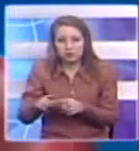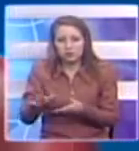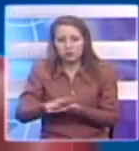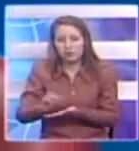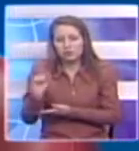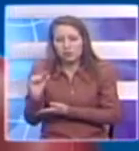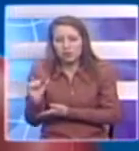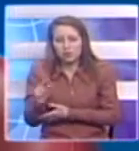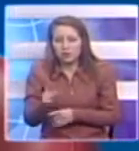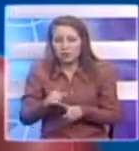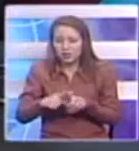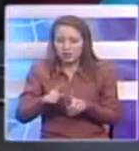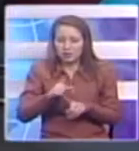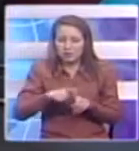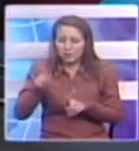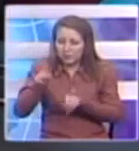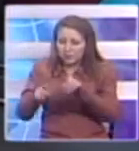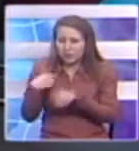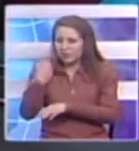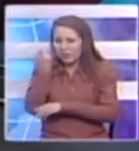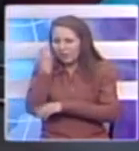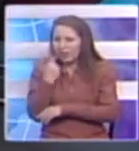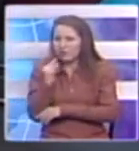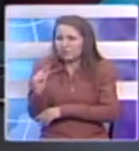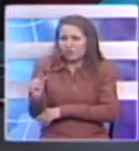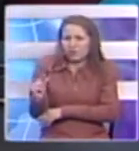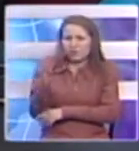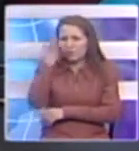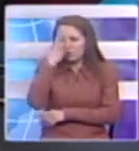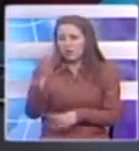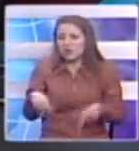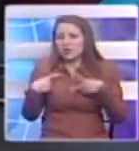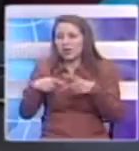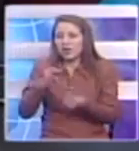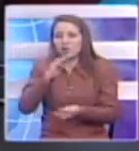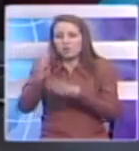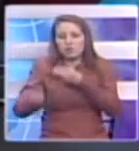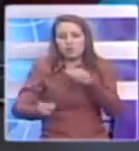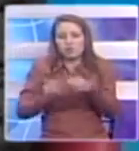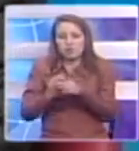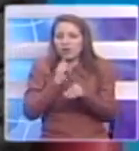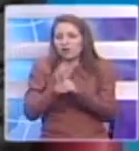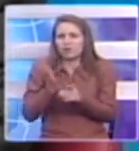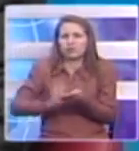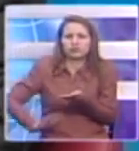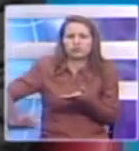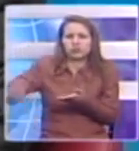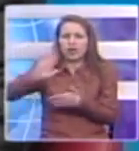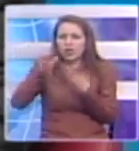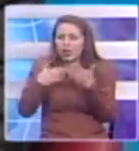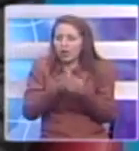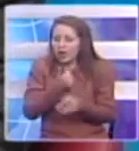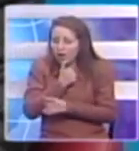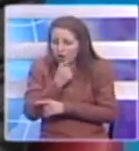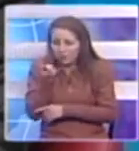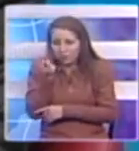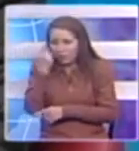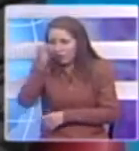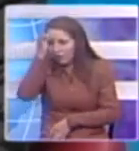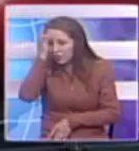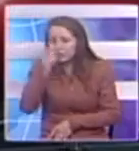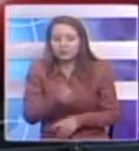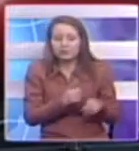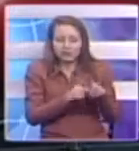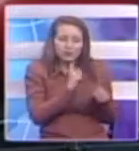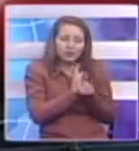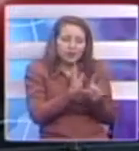la gente todavía no termina de entender que es mínima. No crea que porque vivimos en este mundo tenemos agua regada por todas partes. No solamente eso, sino que la gente